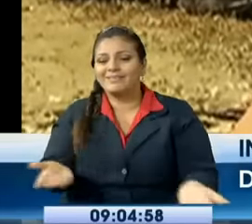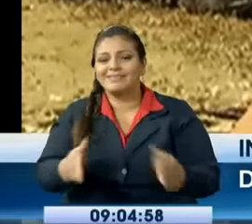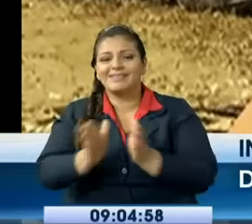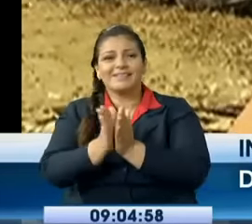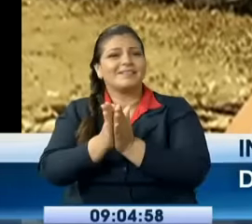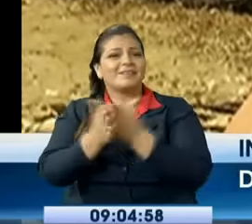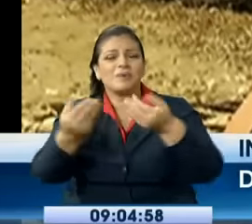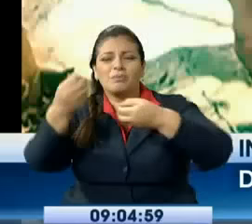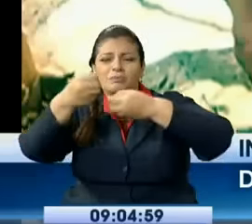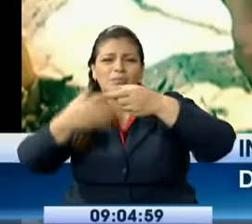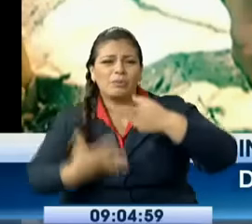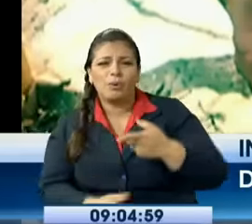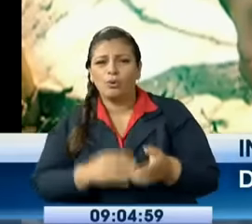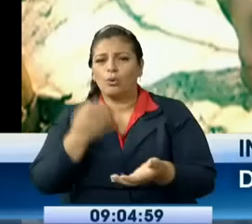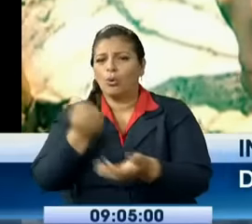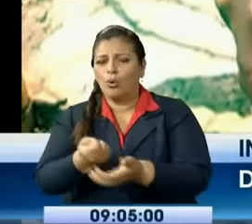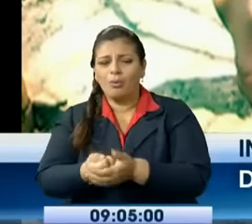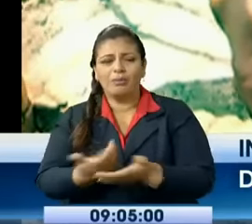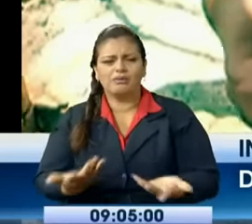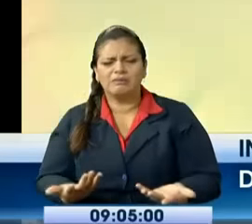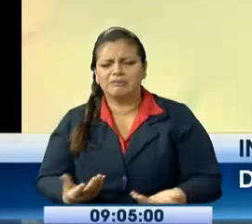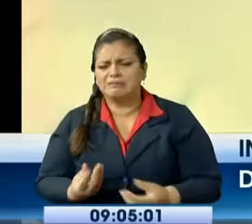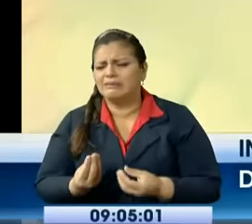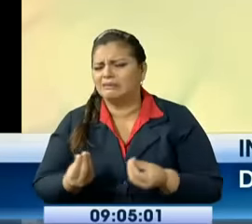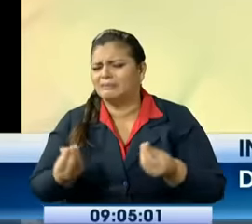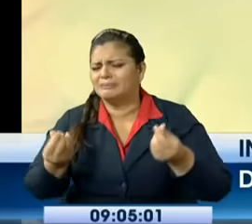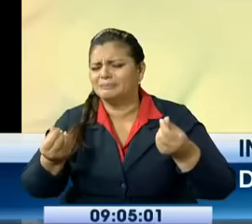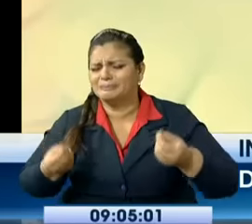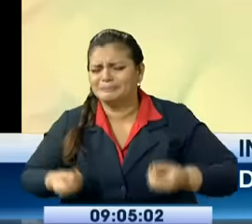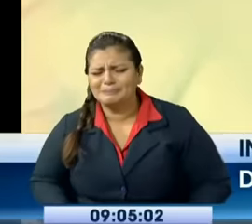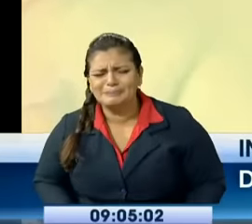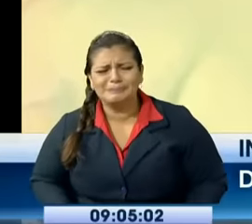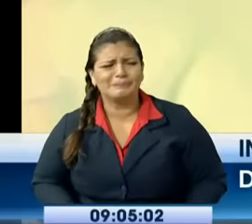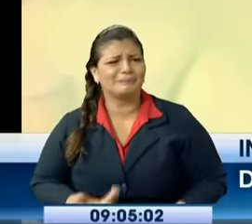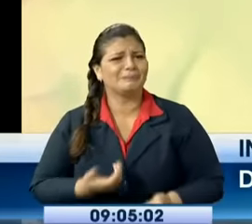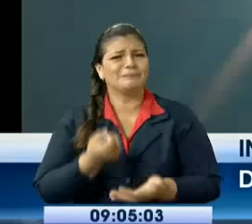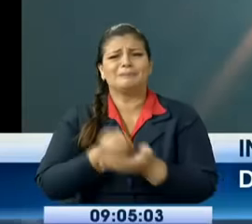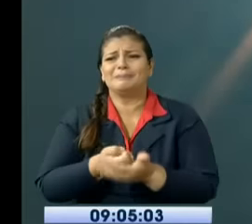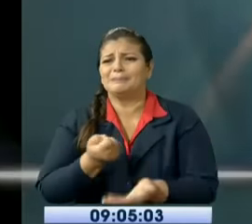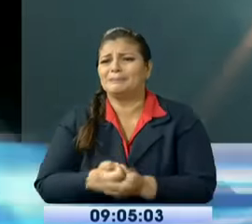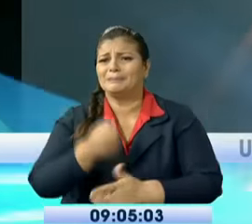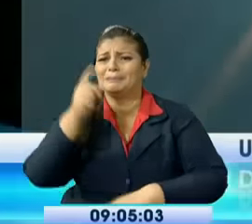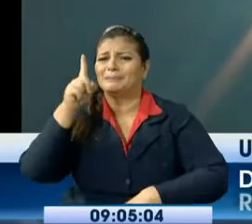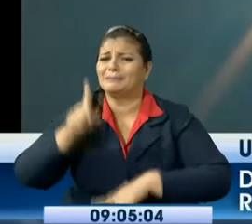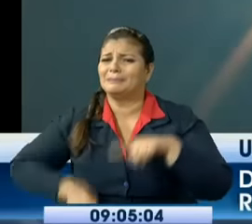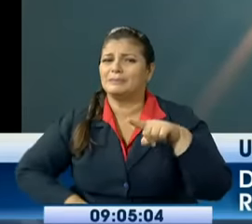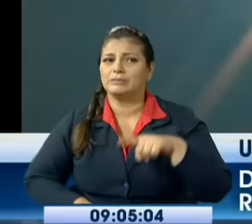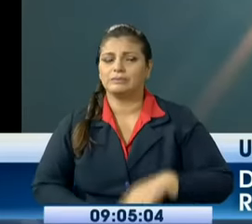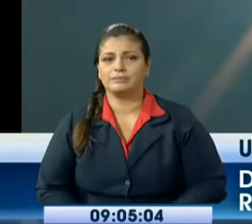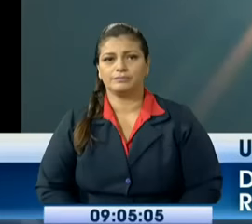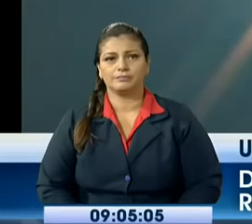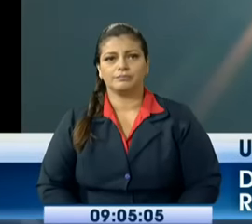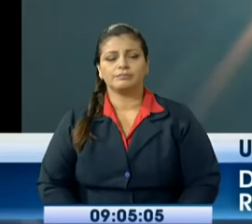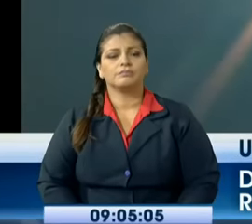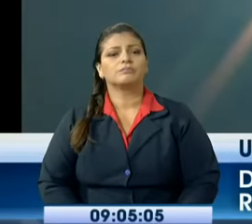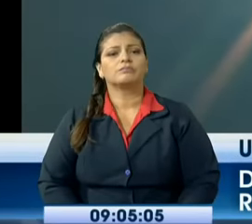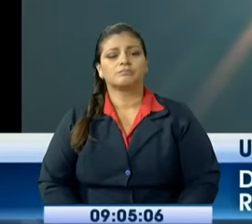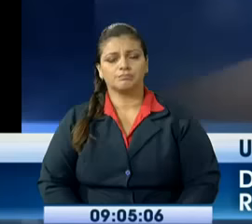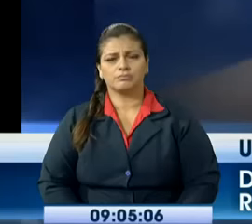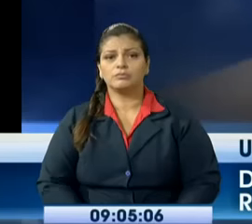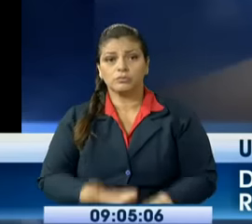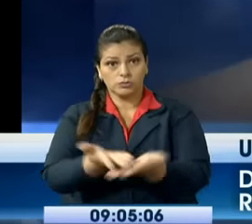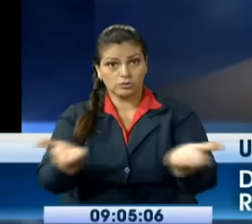no tengo nada. Por ahora están viviendo en la casa de unos familiares. Las donaciones son bienvenidas al siguiente